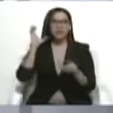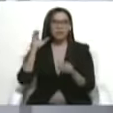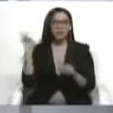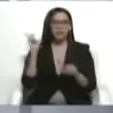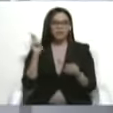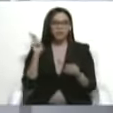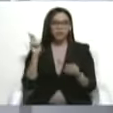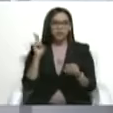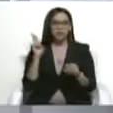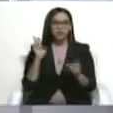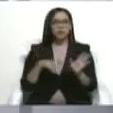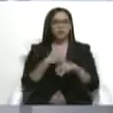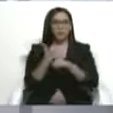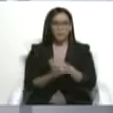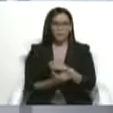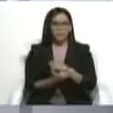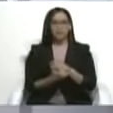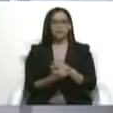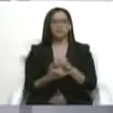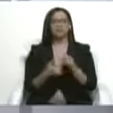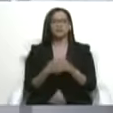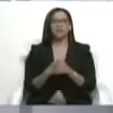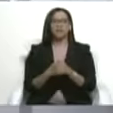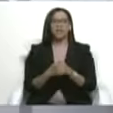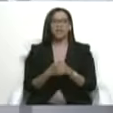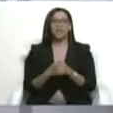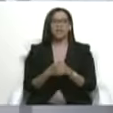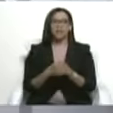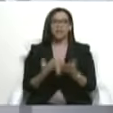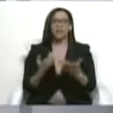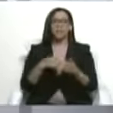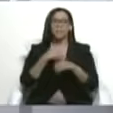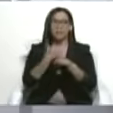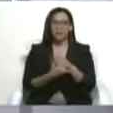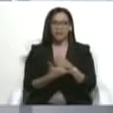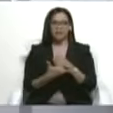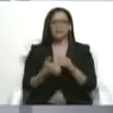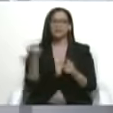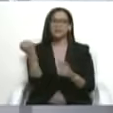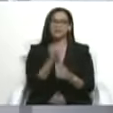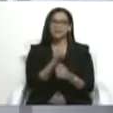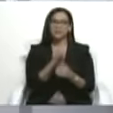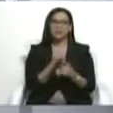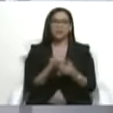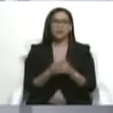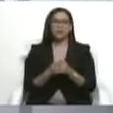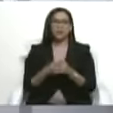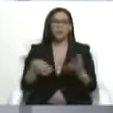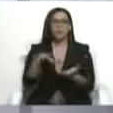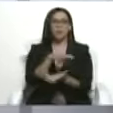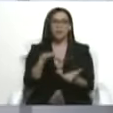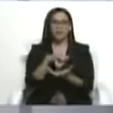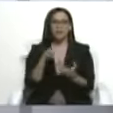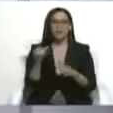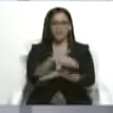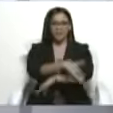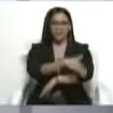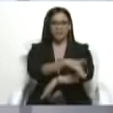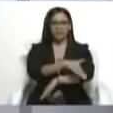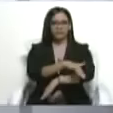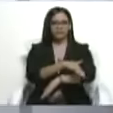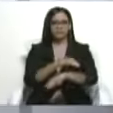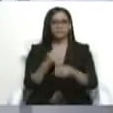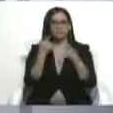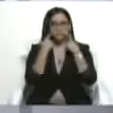con planes de asalto de cuarteles, con planes de intento de magnicidio, con planes de desestabilización callejera. Ve que